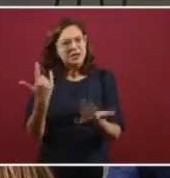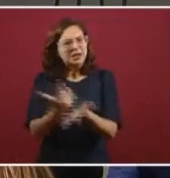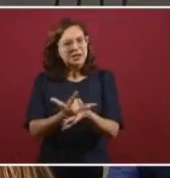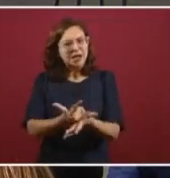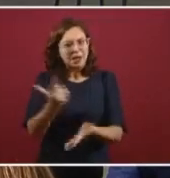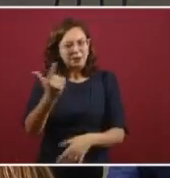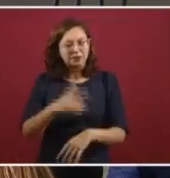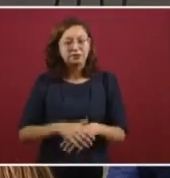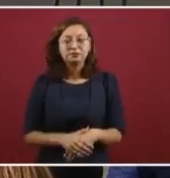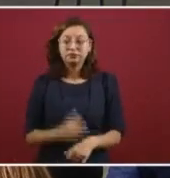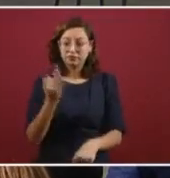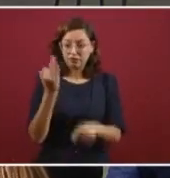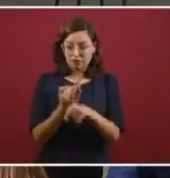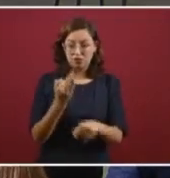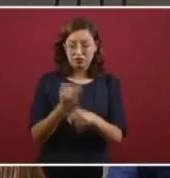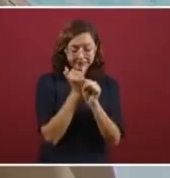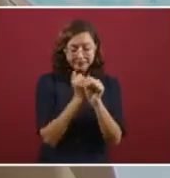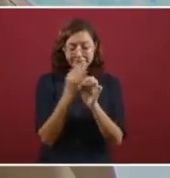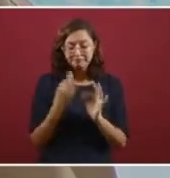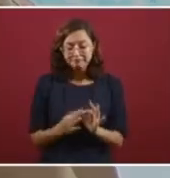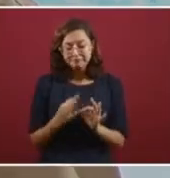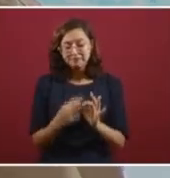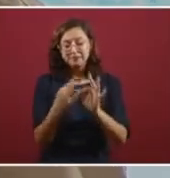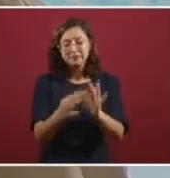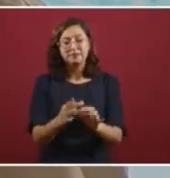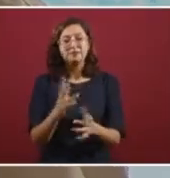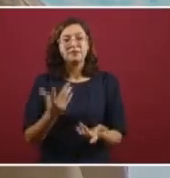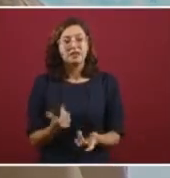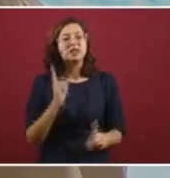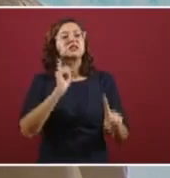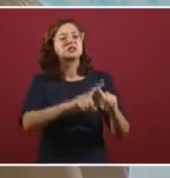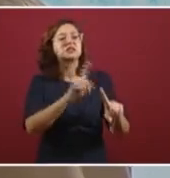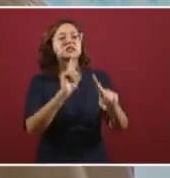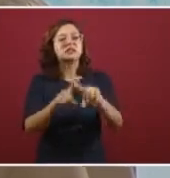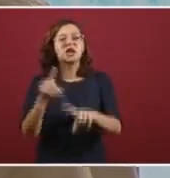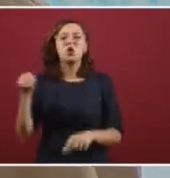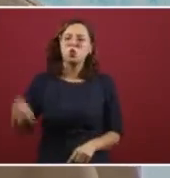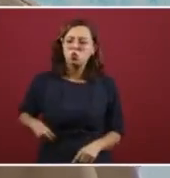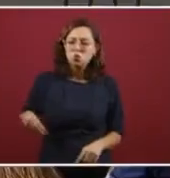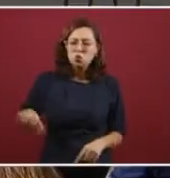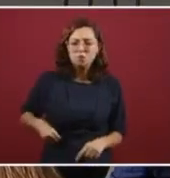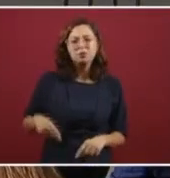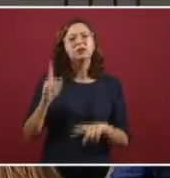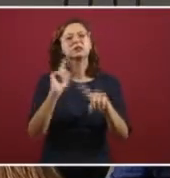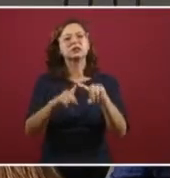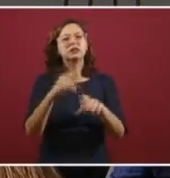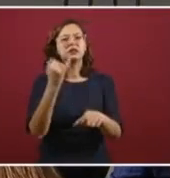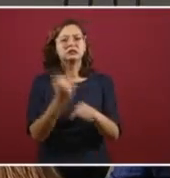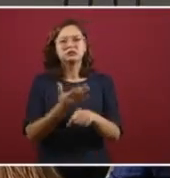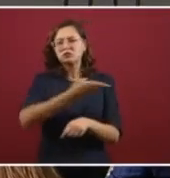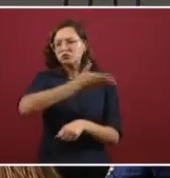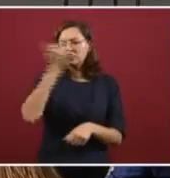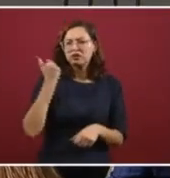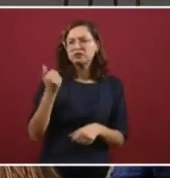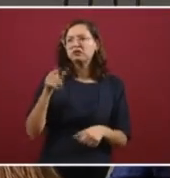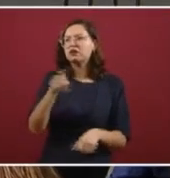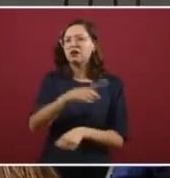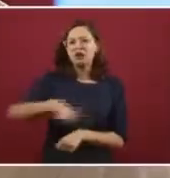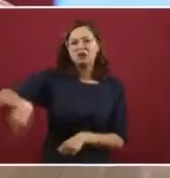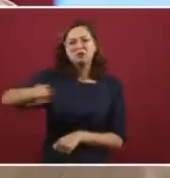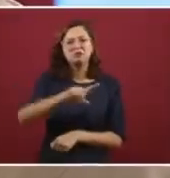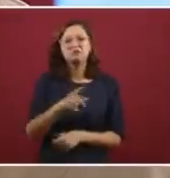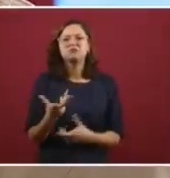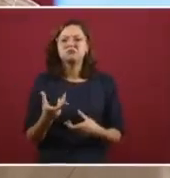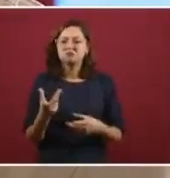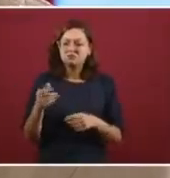exhortó a la fiscalía general de la república a que reencauce la investigación del caso ayotzinapa subsanen las omisiones y permita una